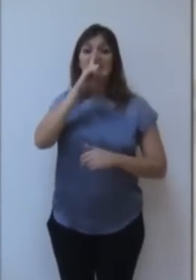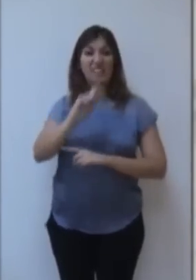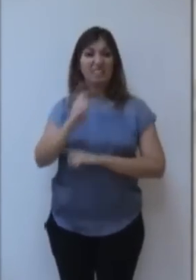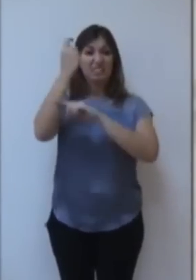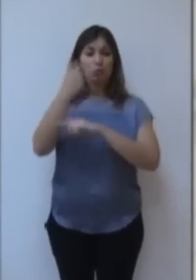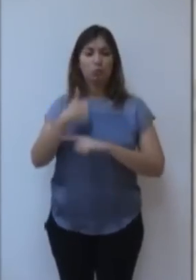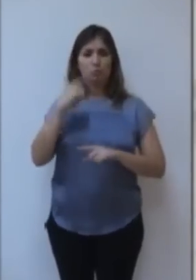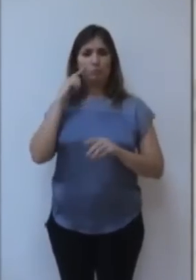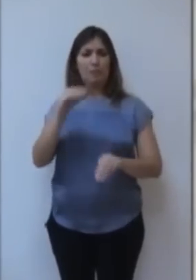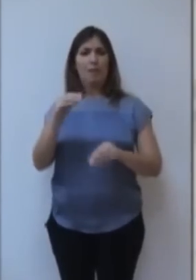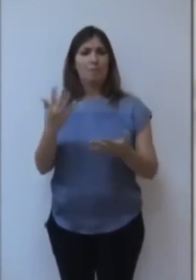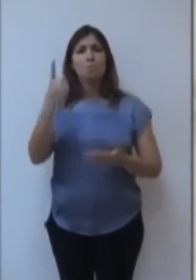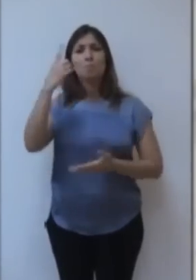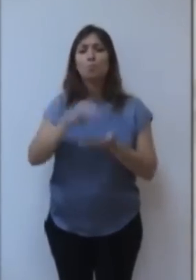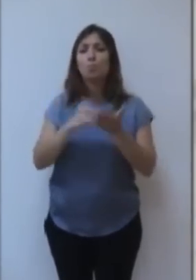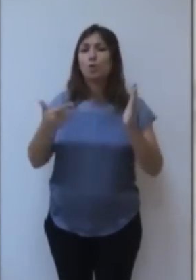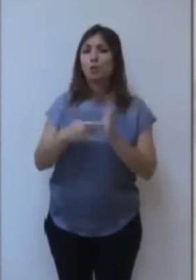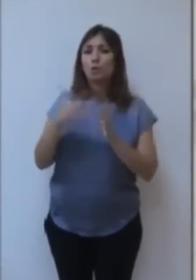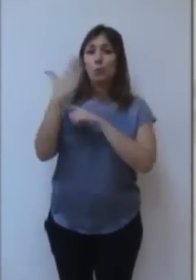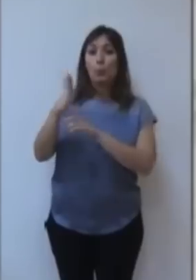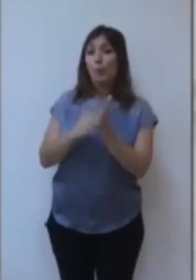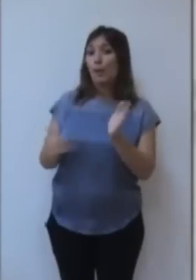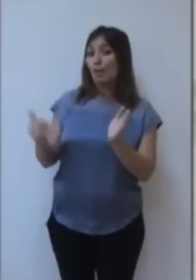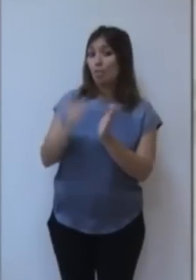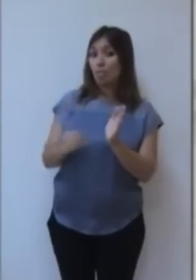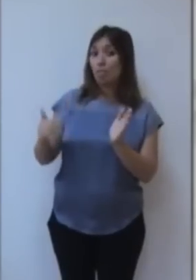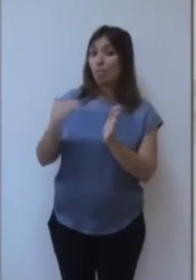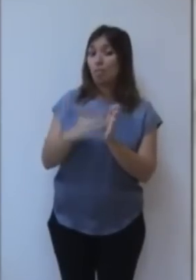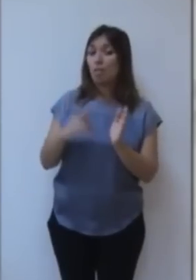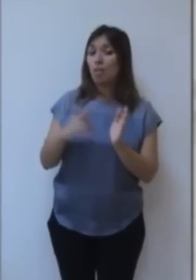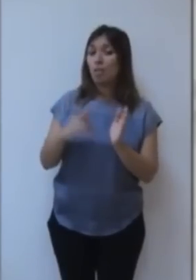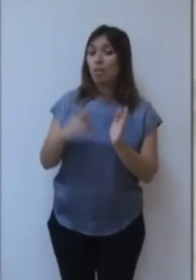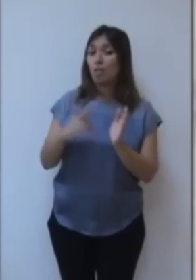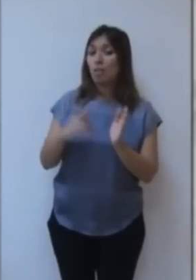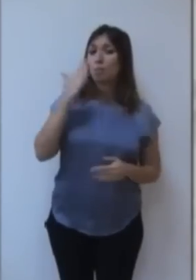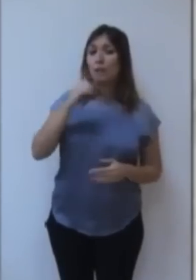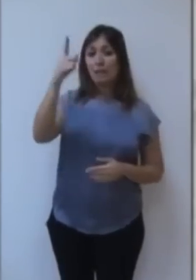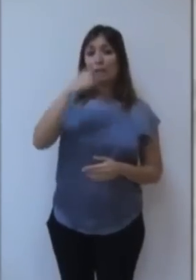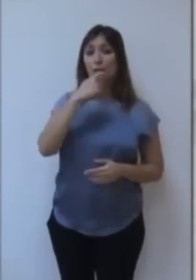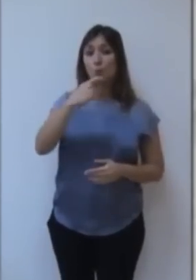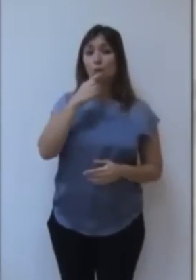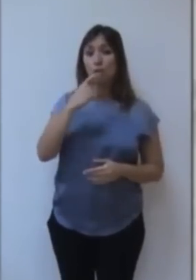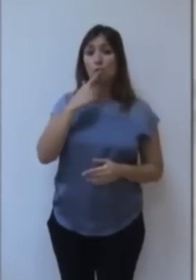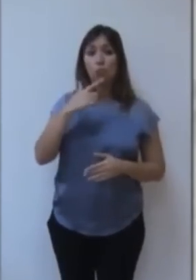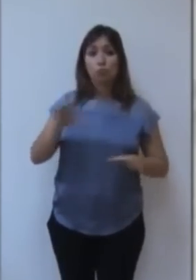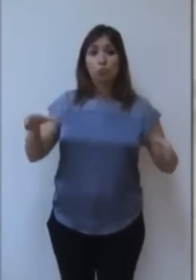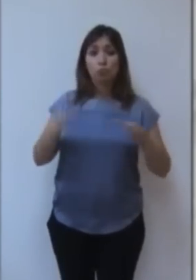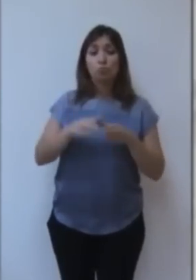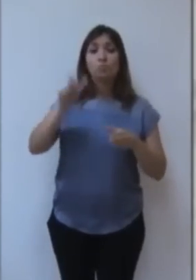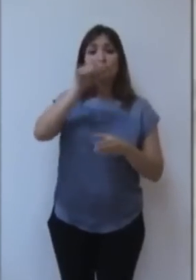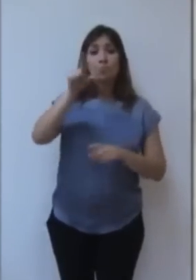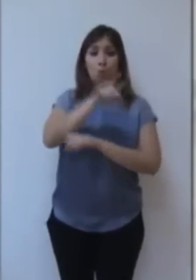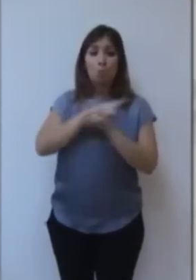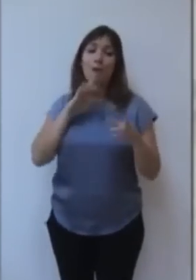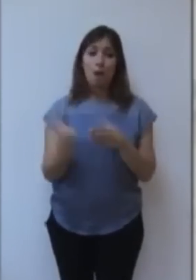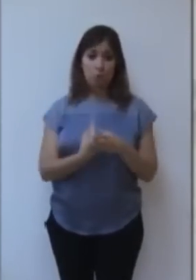bueno, a mí me ha llamado mucho la atención un proyecto que se va a presentar en Valencia de una escuela de Reino Unido, donde un grupo de chicos con trastorno del espectro